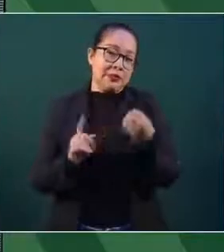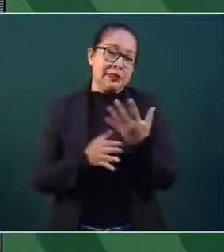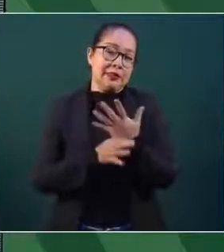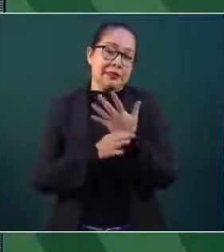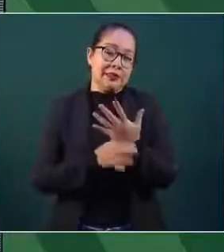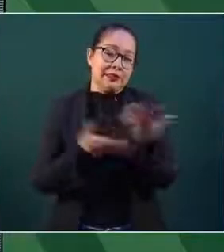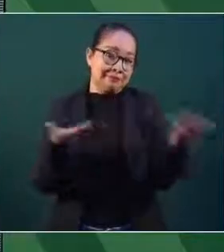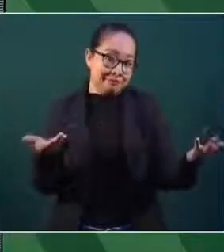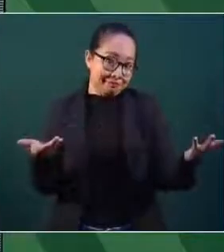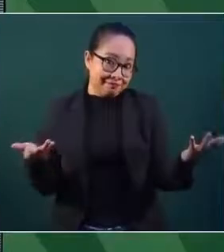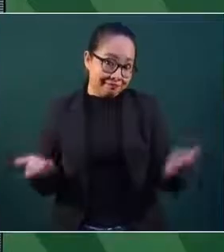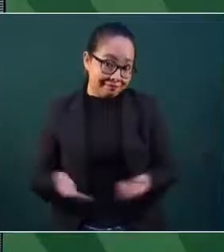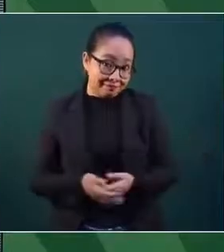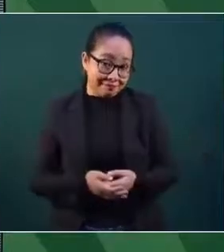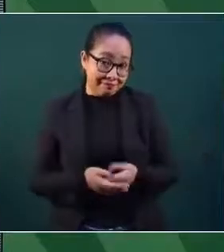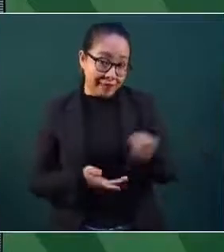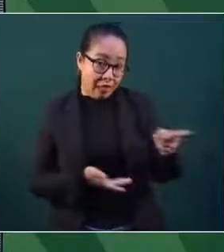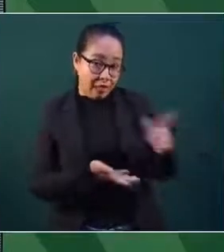gallo quiere maíz,